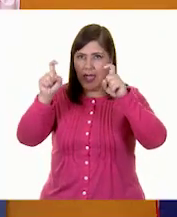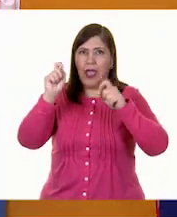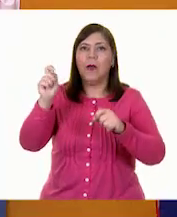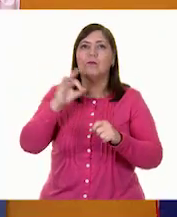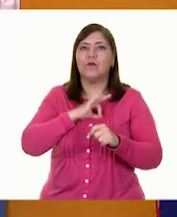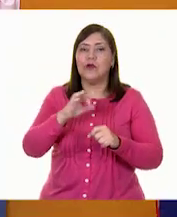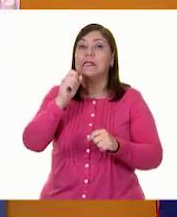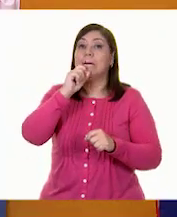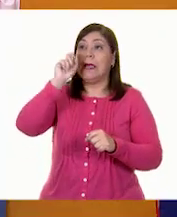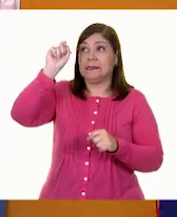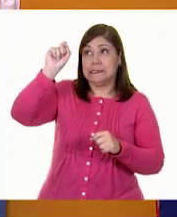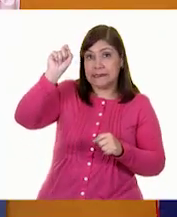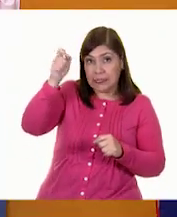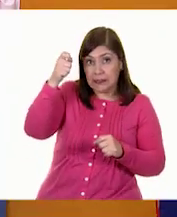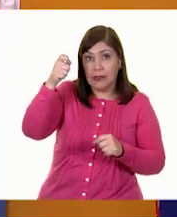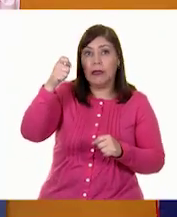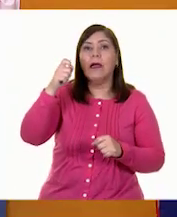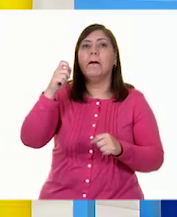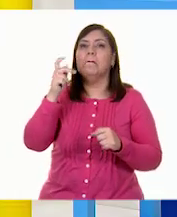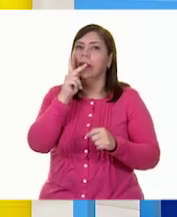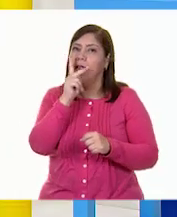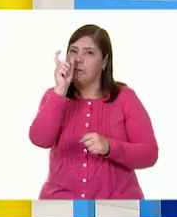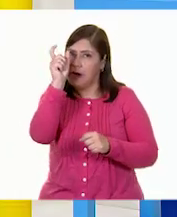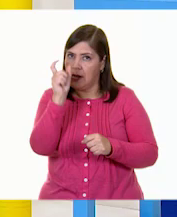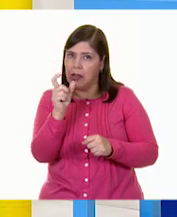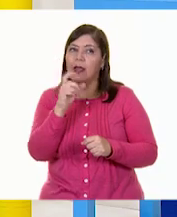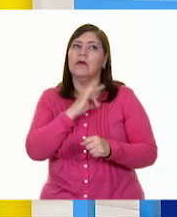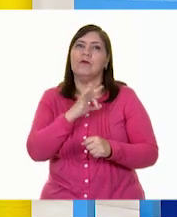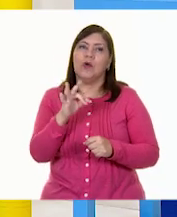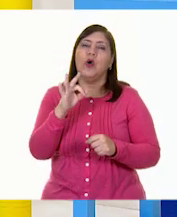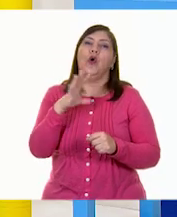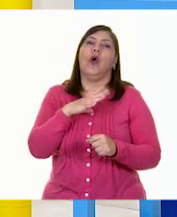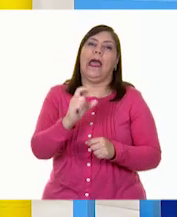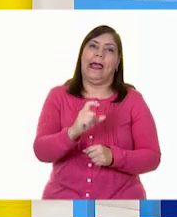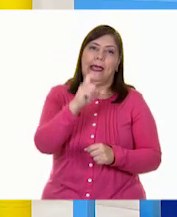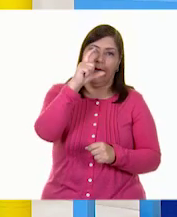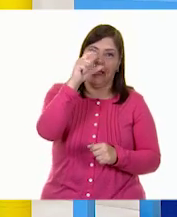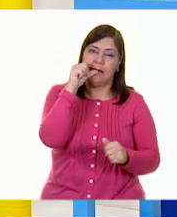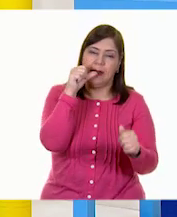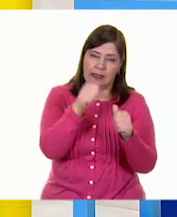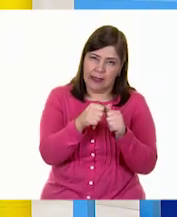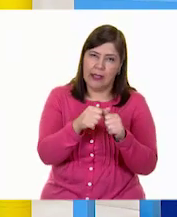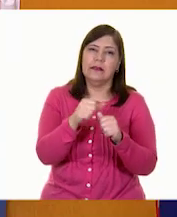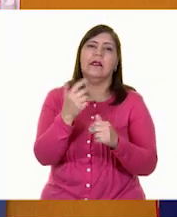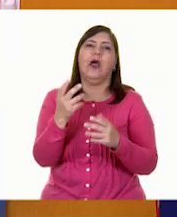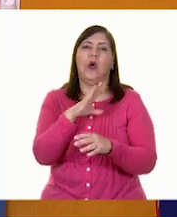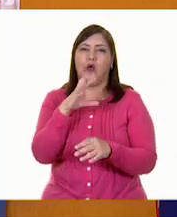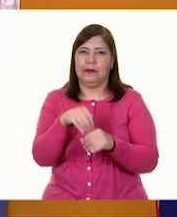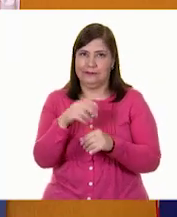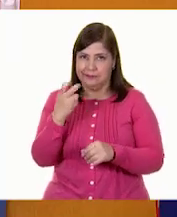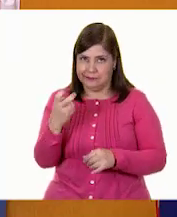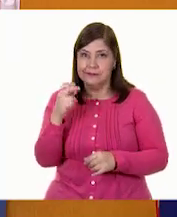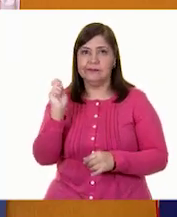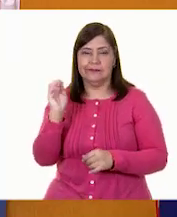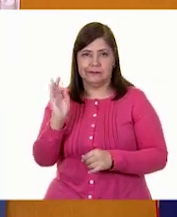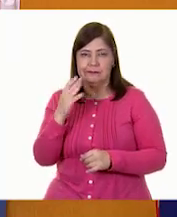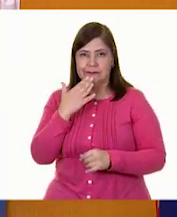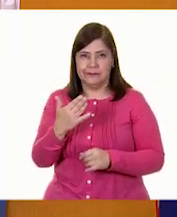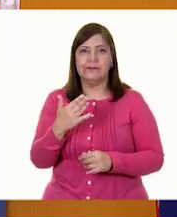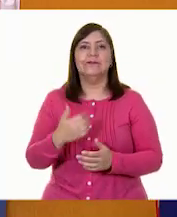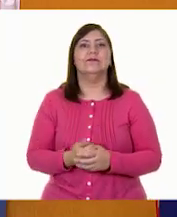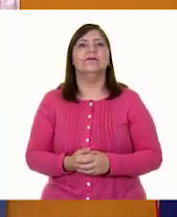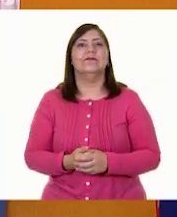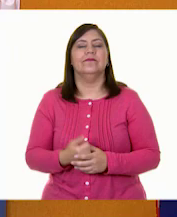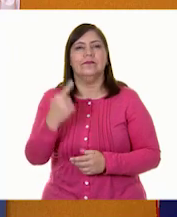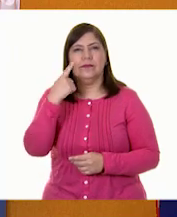acentuadas las palabras que tienen que estar acentuadas. Claro, que se inicie con mayúsculas. Exactamente. ¿Vale? Bien. Y pues